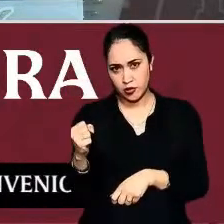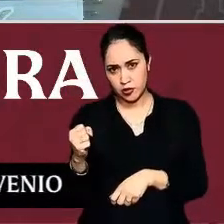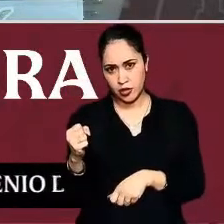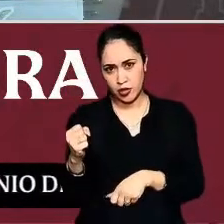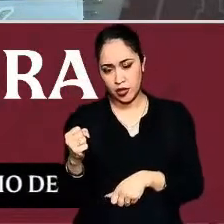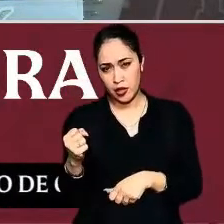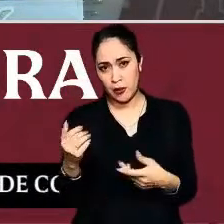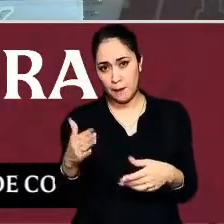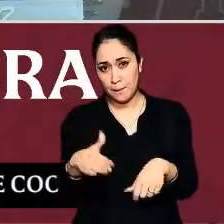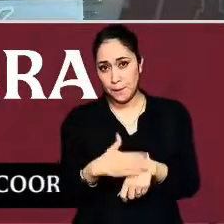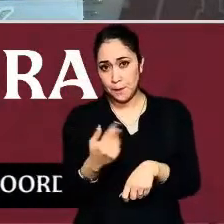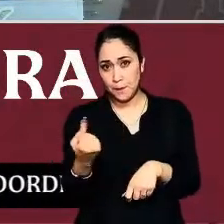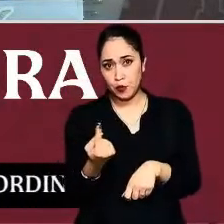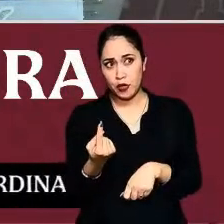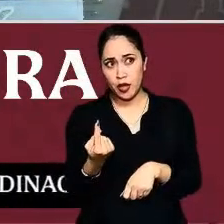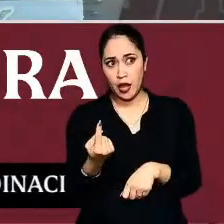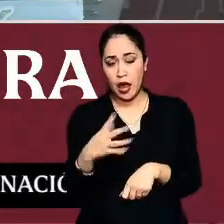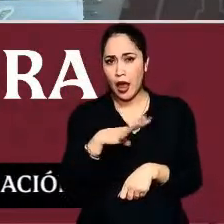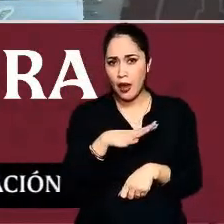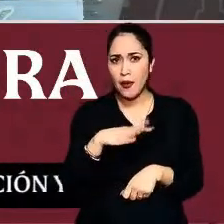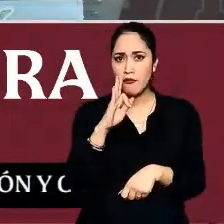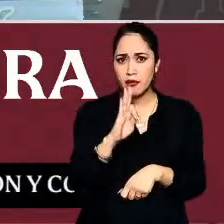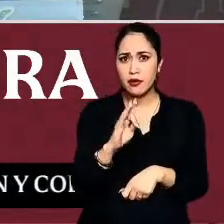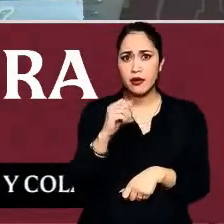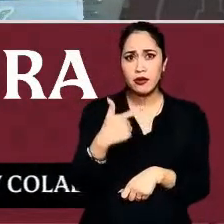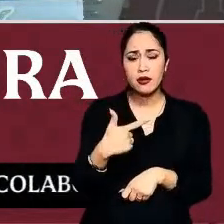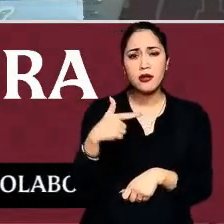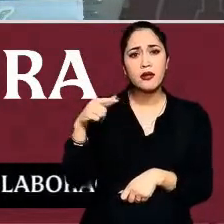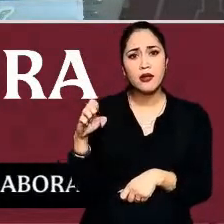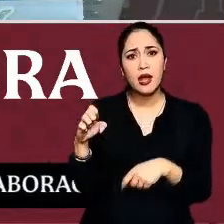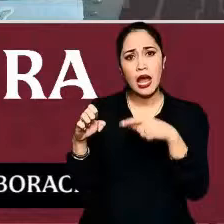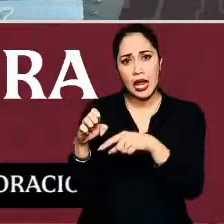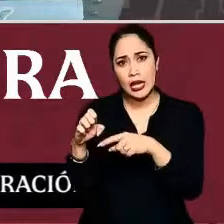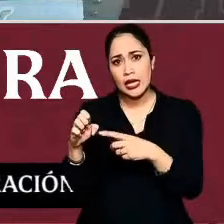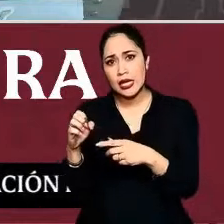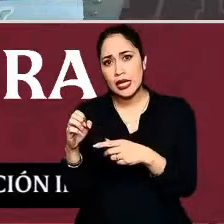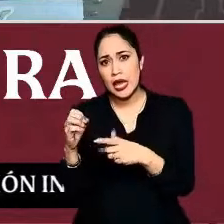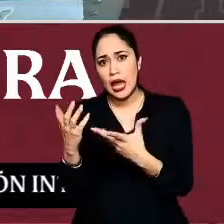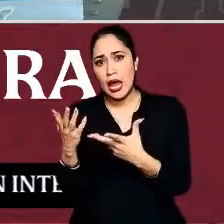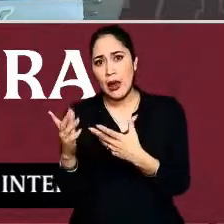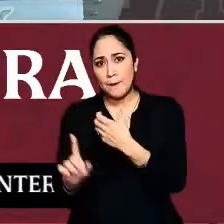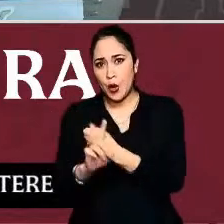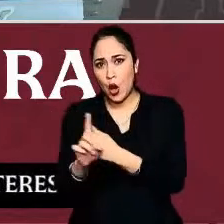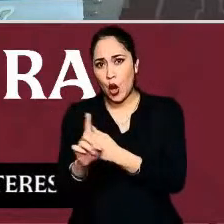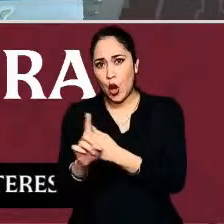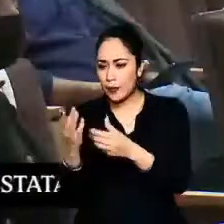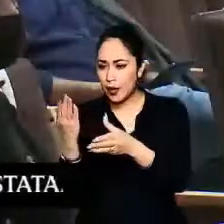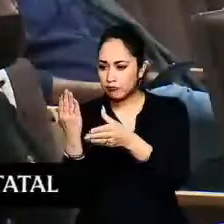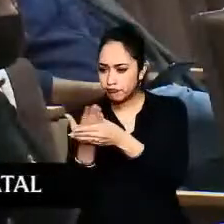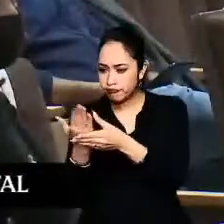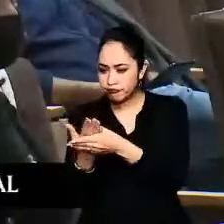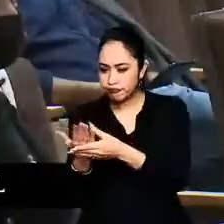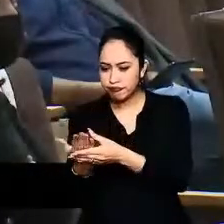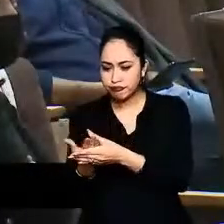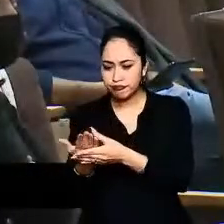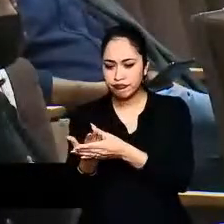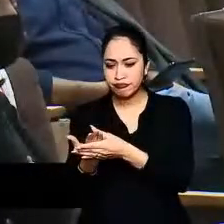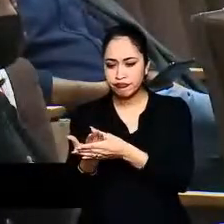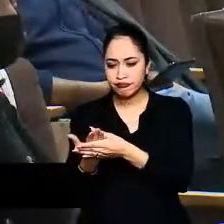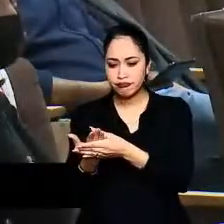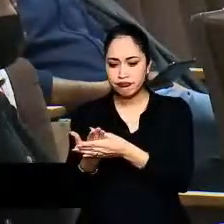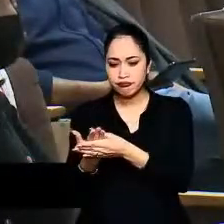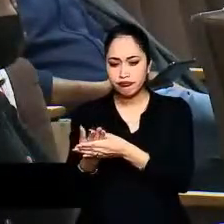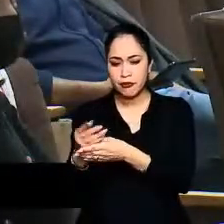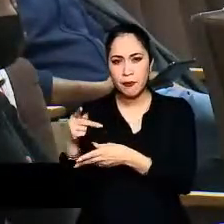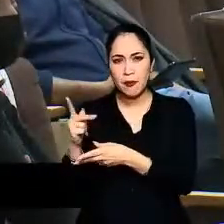Considerando también que tenemos una fiscalía que acumula casos y no vemos una resolución muy pronta en tema de